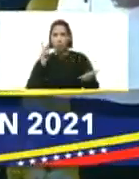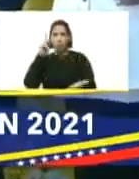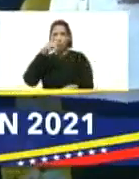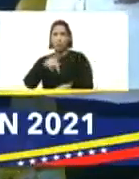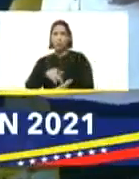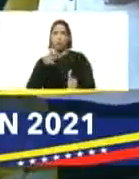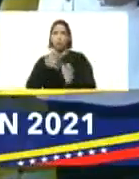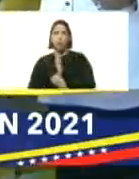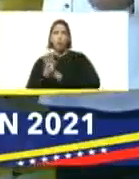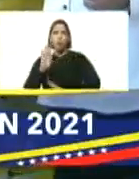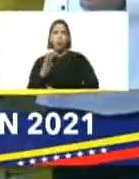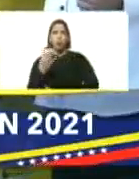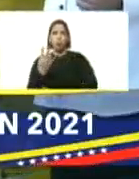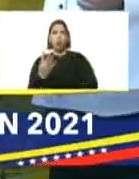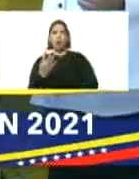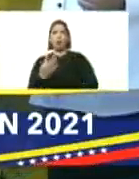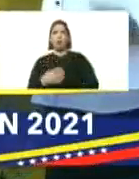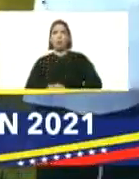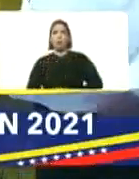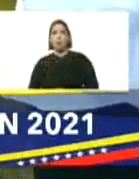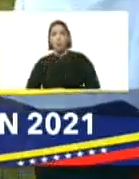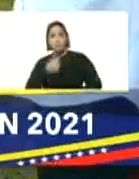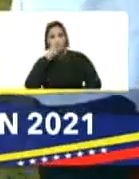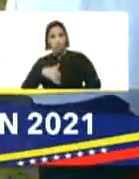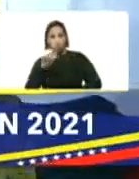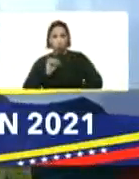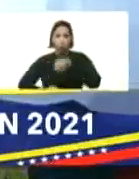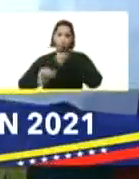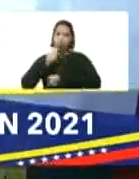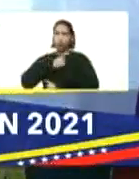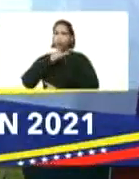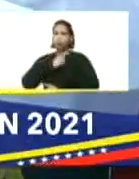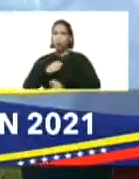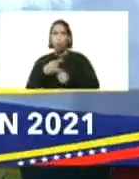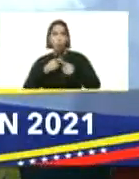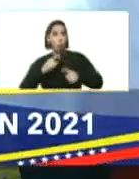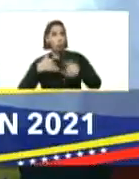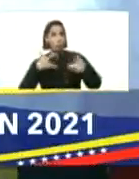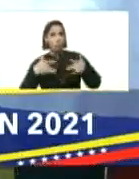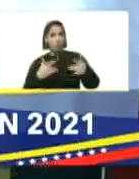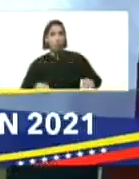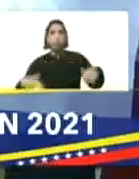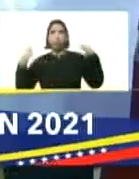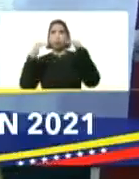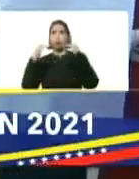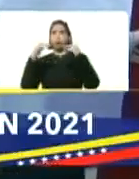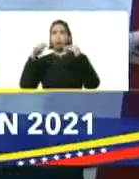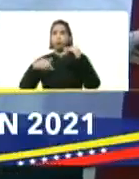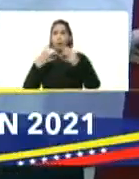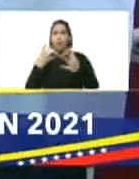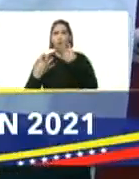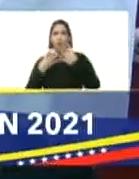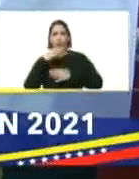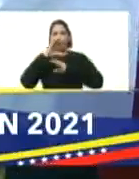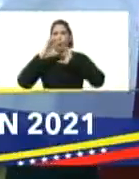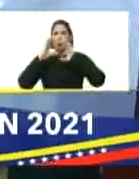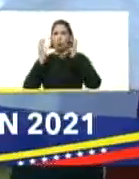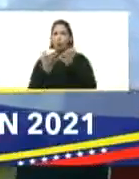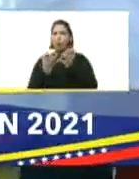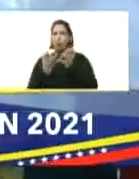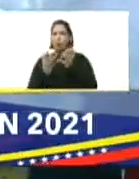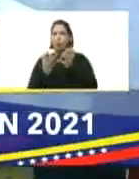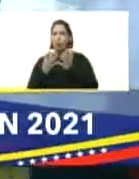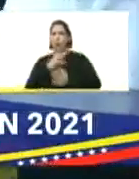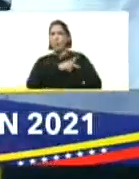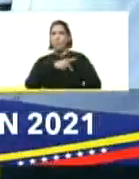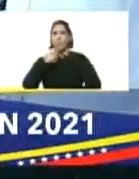de la Cuarta Bienal del Sur Pueblos en Resistencia, que ustedes en agosto pasado... Y otro evento en paralelo, el Festival Mundial de la